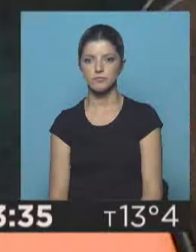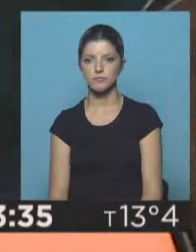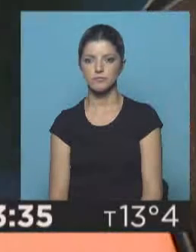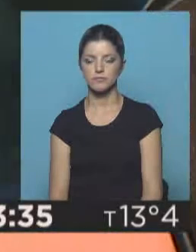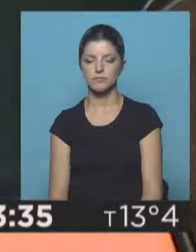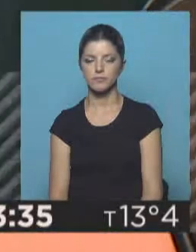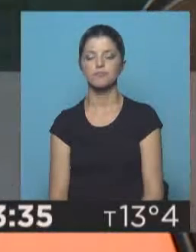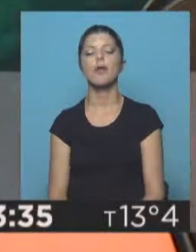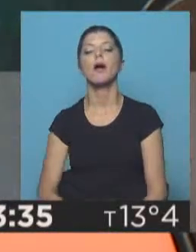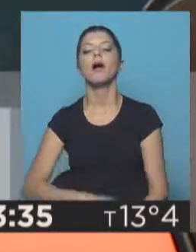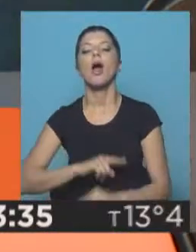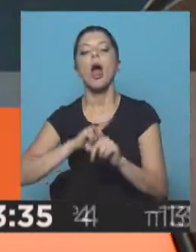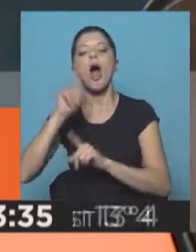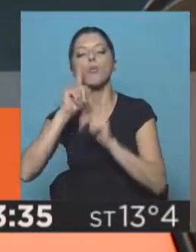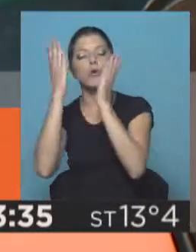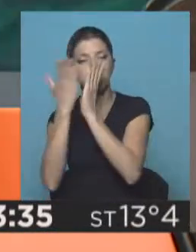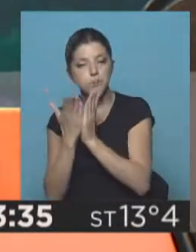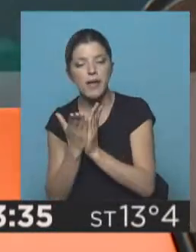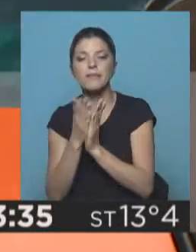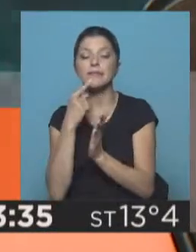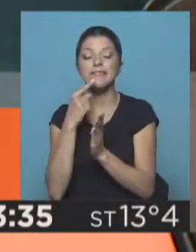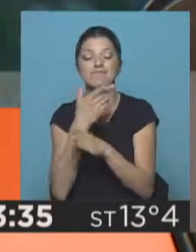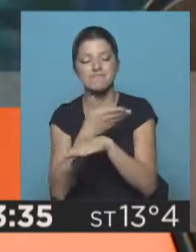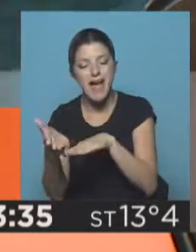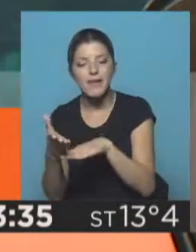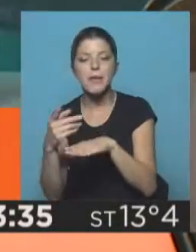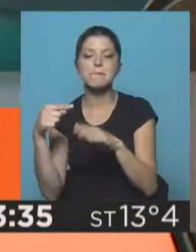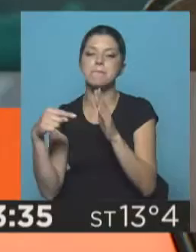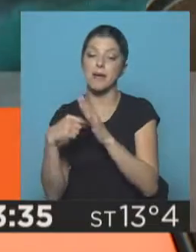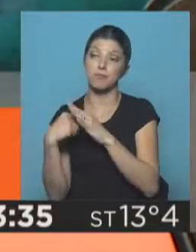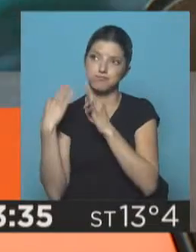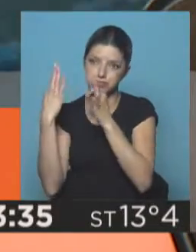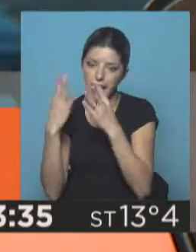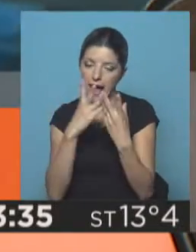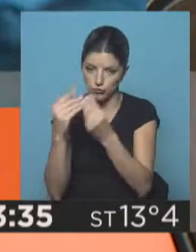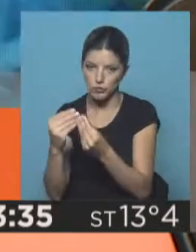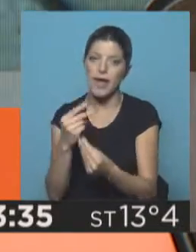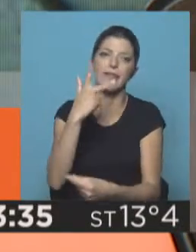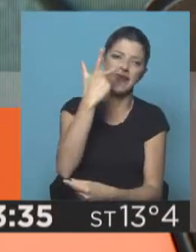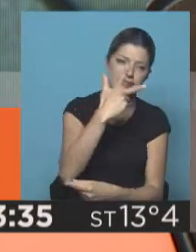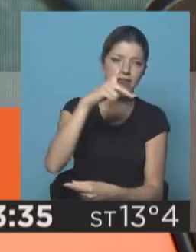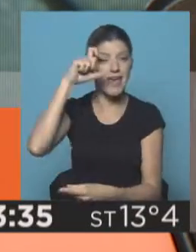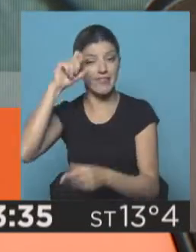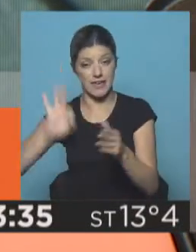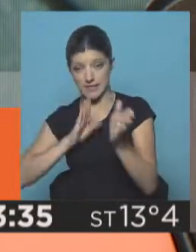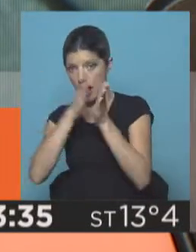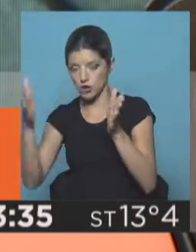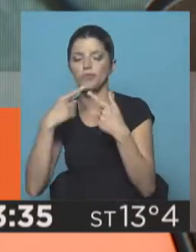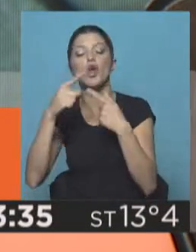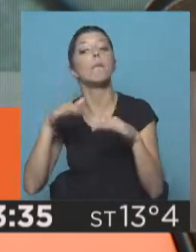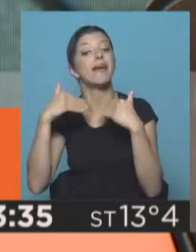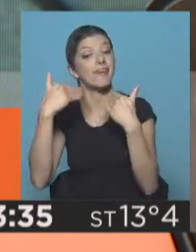Hay estudios que señalan que tardan, pero llegan los beneficios económicos concretos en los países entre 3 y 10 años. Digo, beneficios económicos